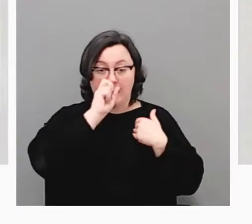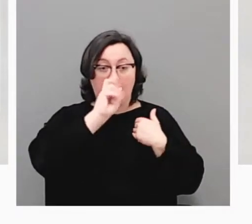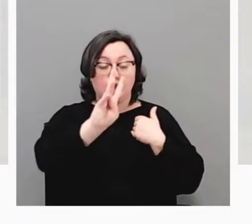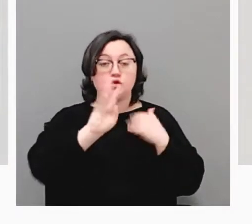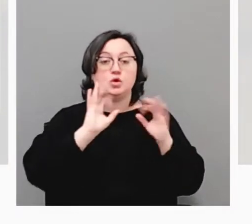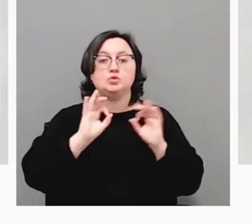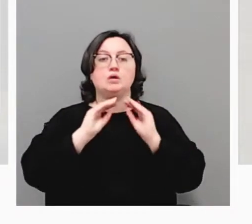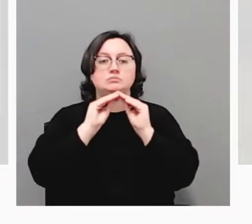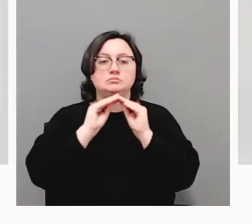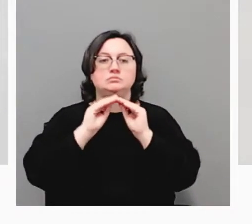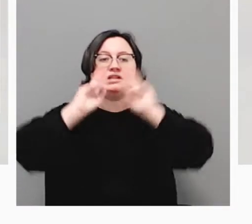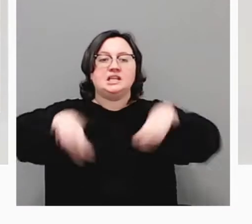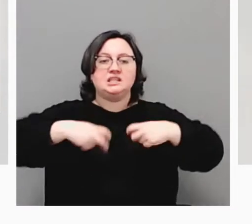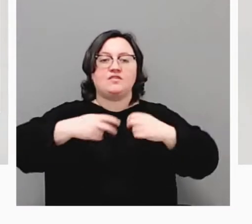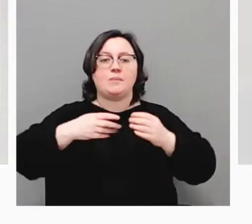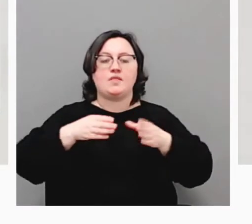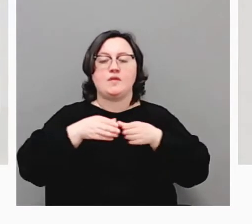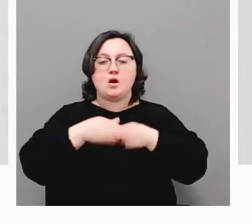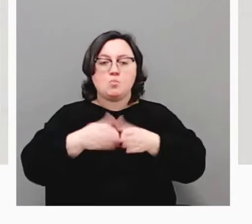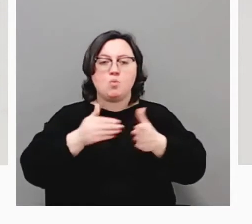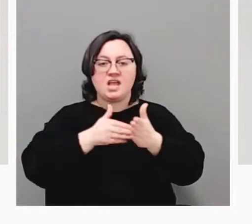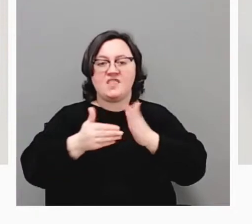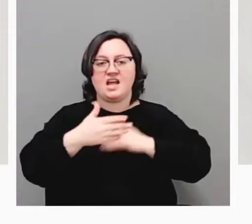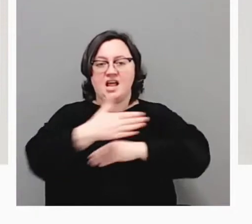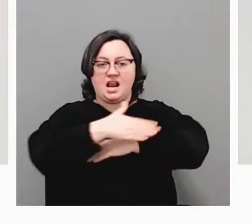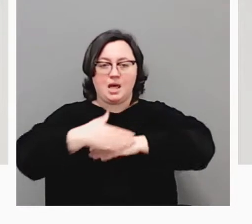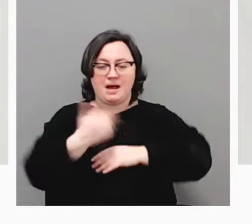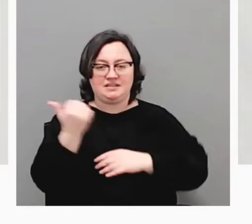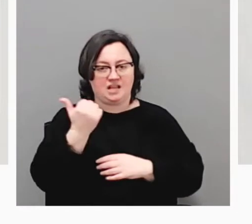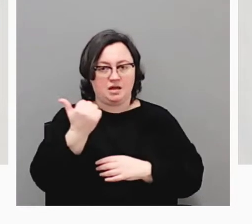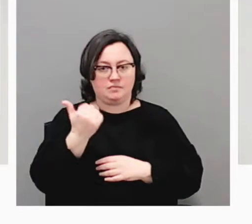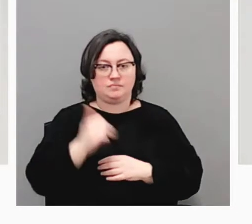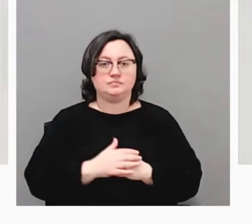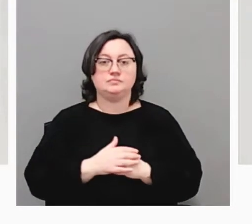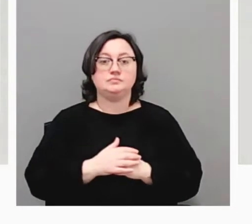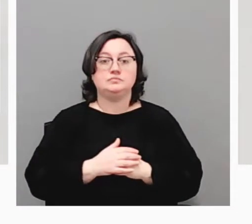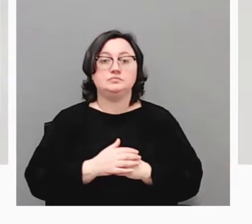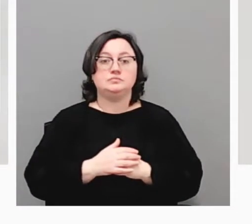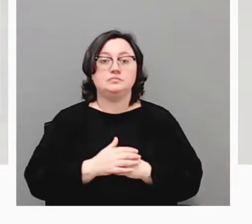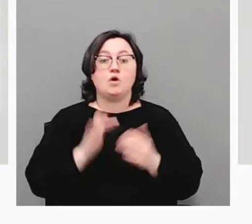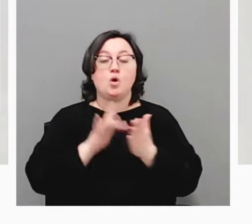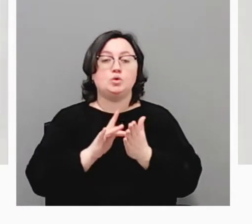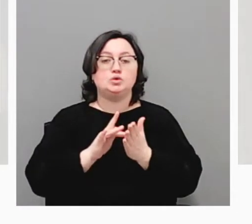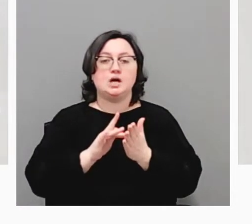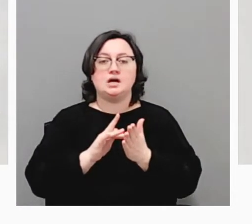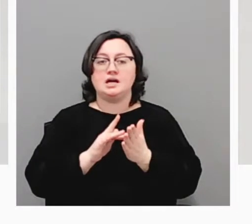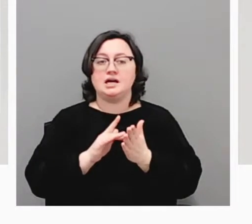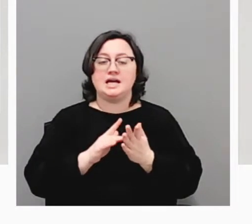operación de transformación del muelle de Levante, ¿no? En esto estamos muy empeñados porque es el espacio más culto que nos